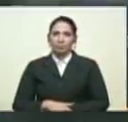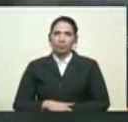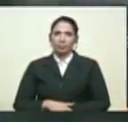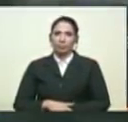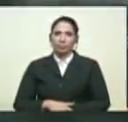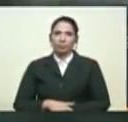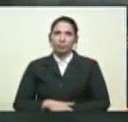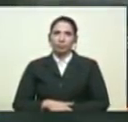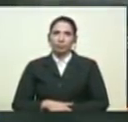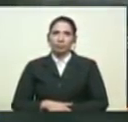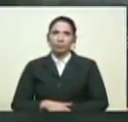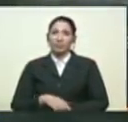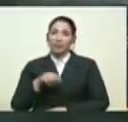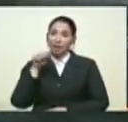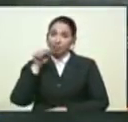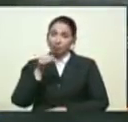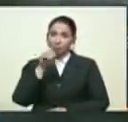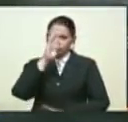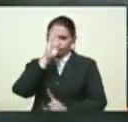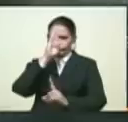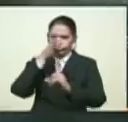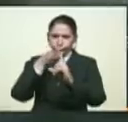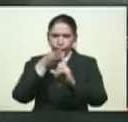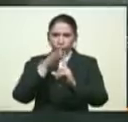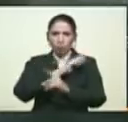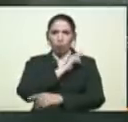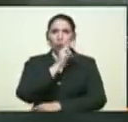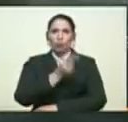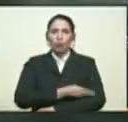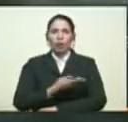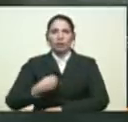Y allí es donde tenemos que dedicar nuestra energía, nuestro esfuerzo.